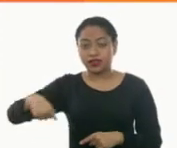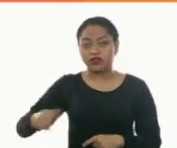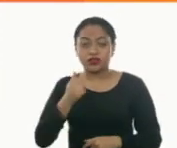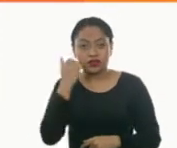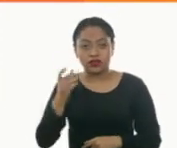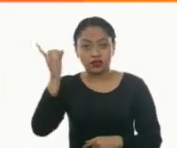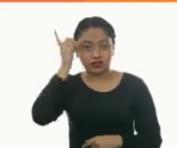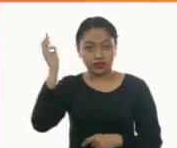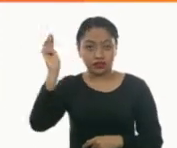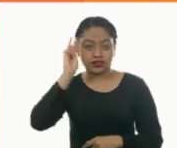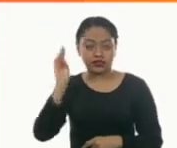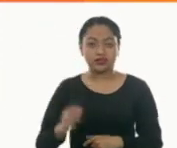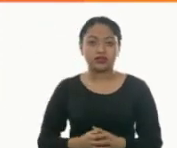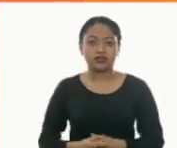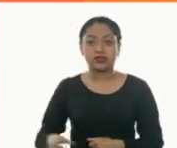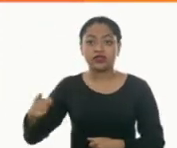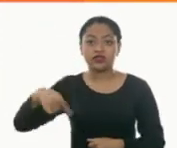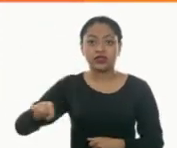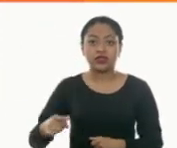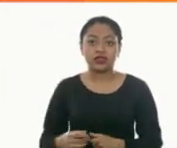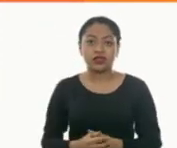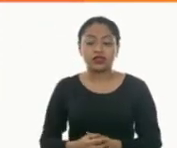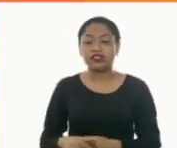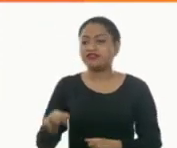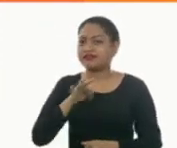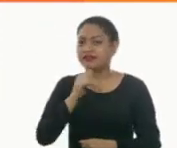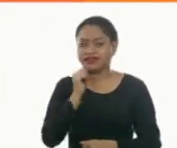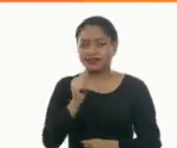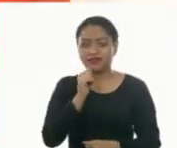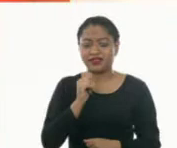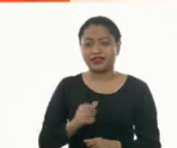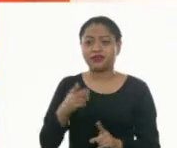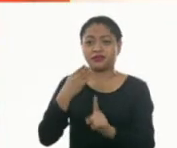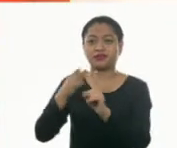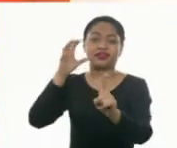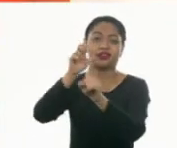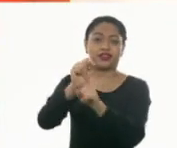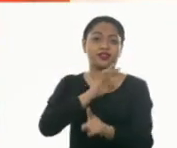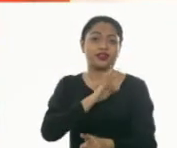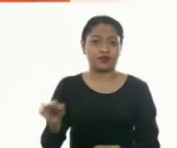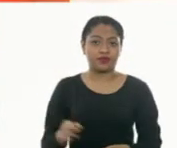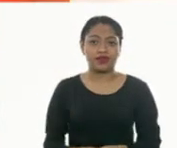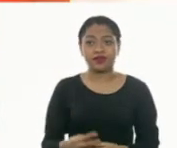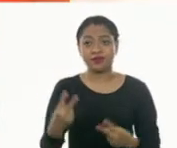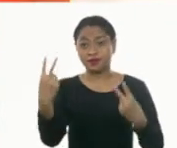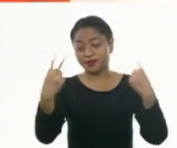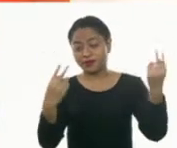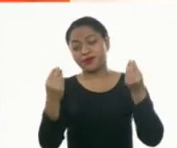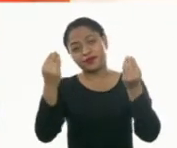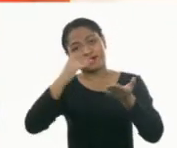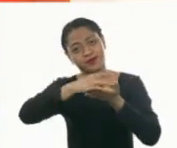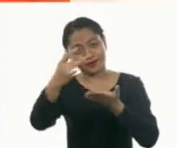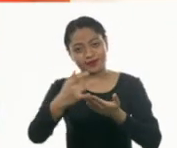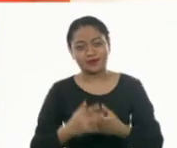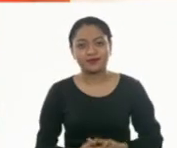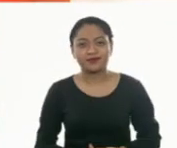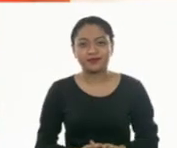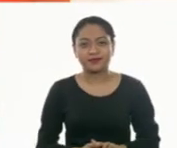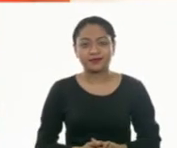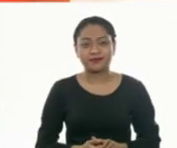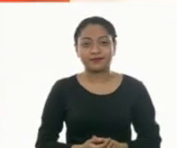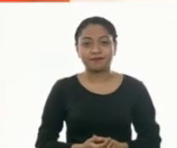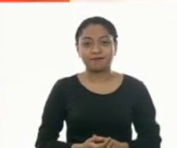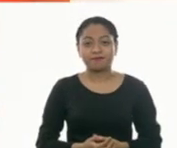intelectual siempre experimentarán logros. Muchas gracias por acompañarnos. Les recuerdo que